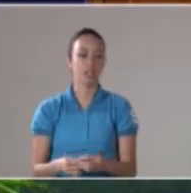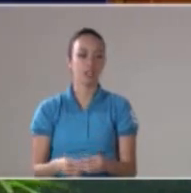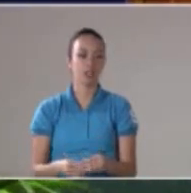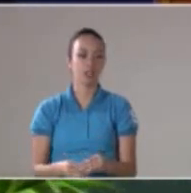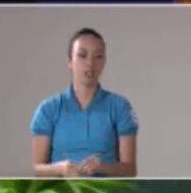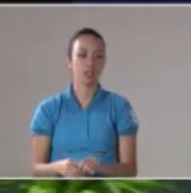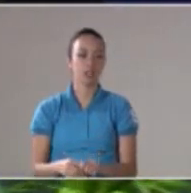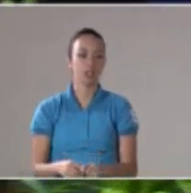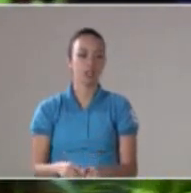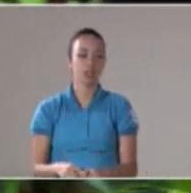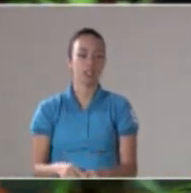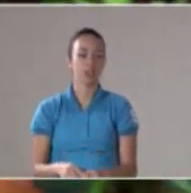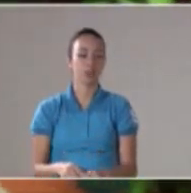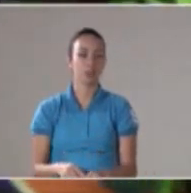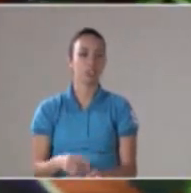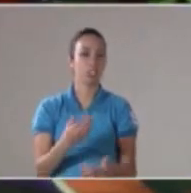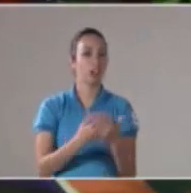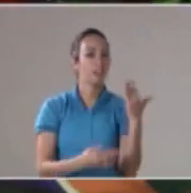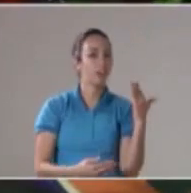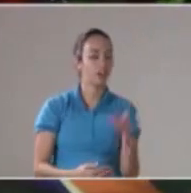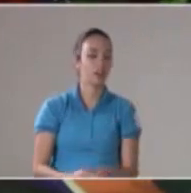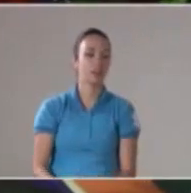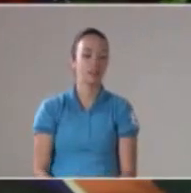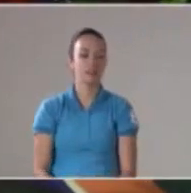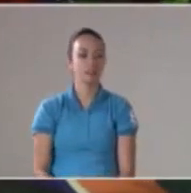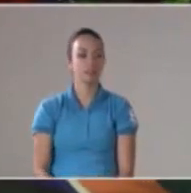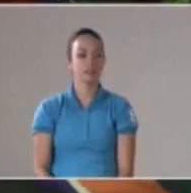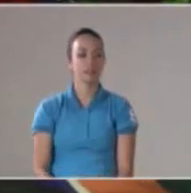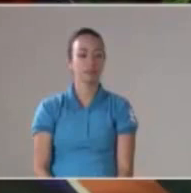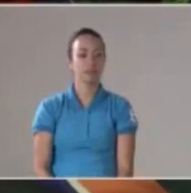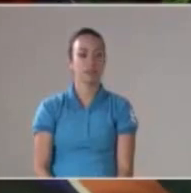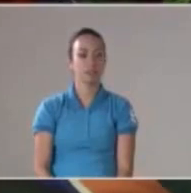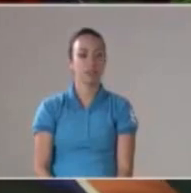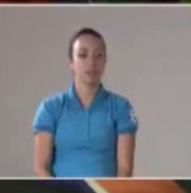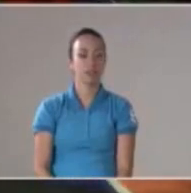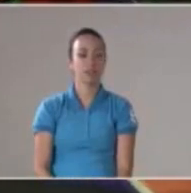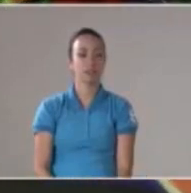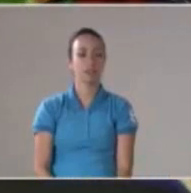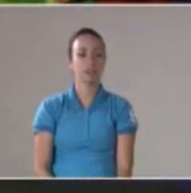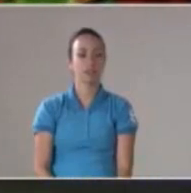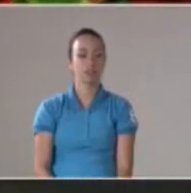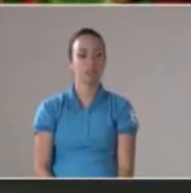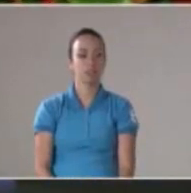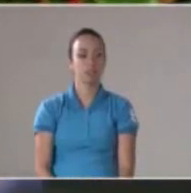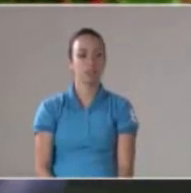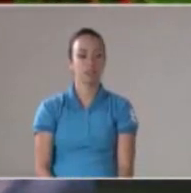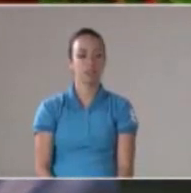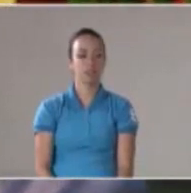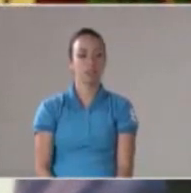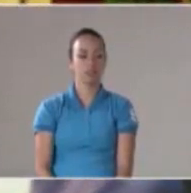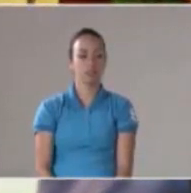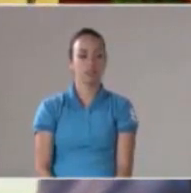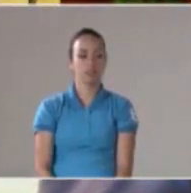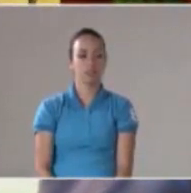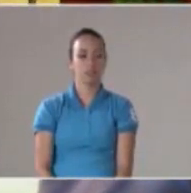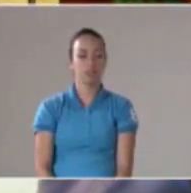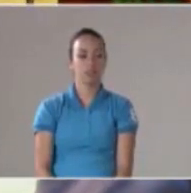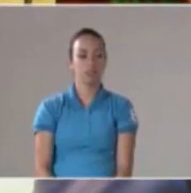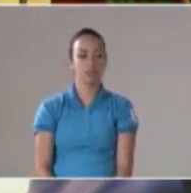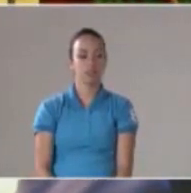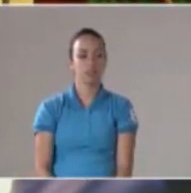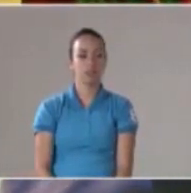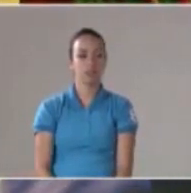El pescadito Ruiz le dicen pescado porque se les mete así a los defensas, hermano. Y parece que ganaron, ¿ah?